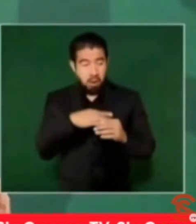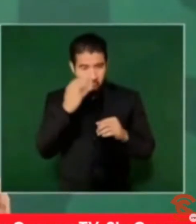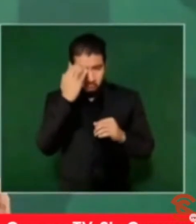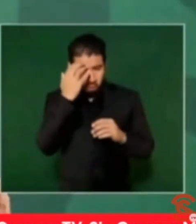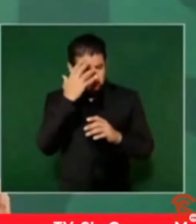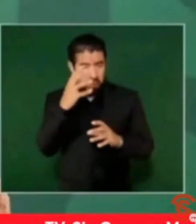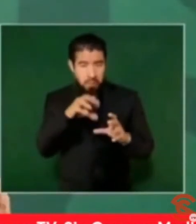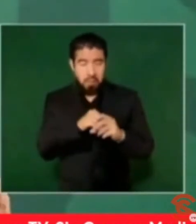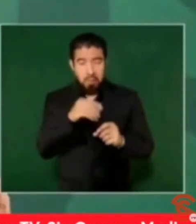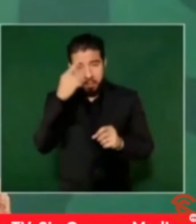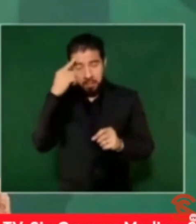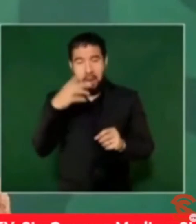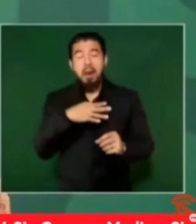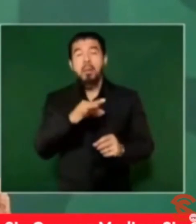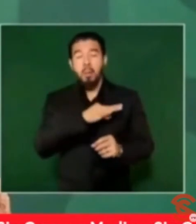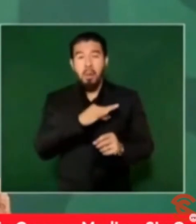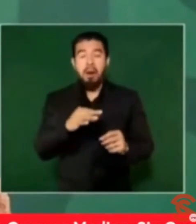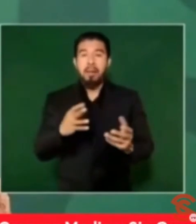yo viendo ayer